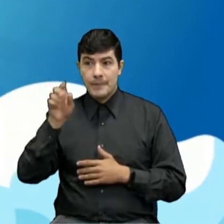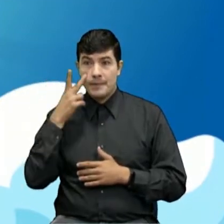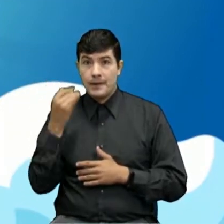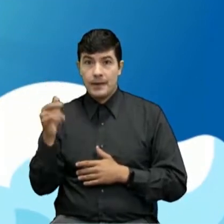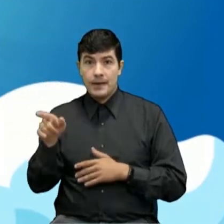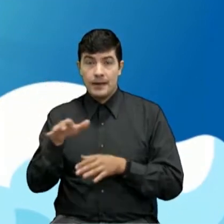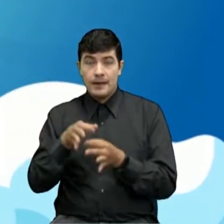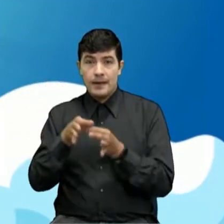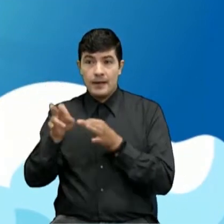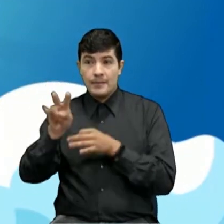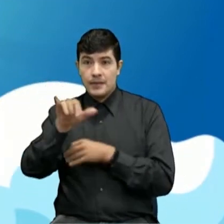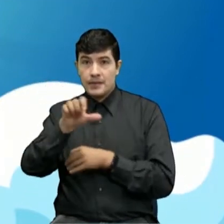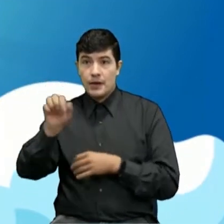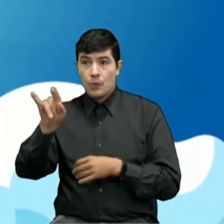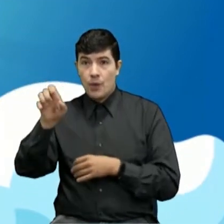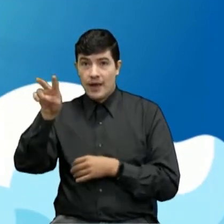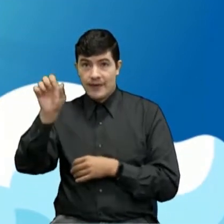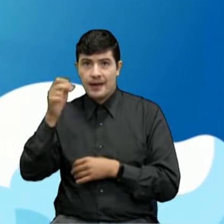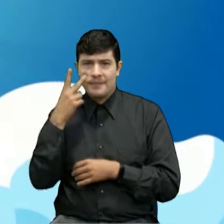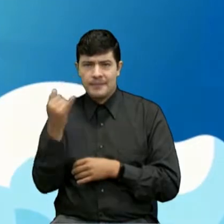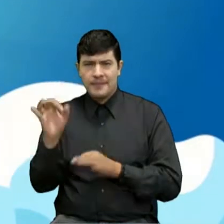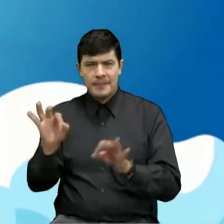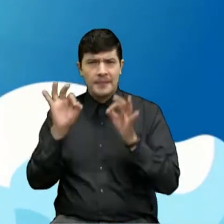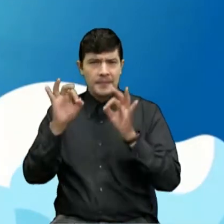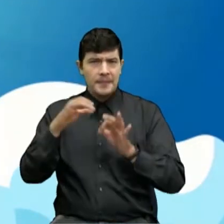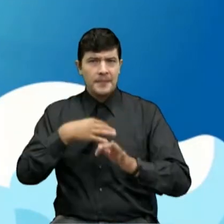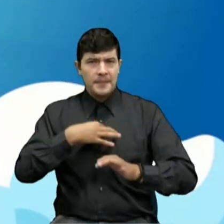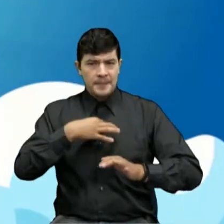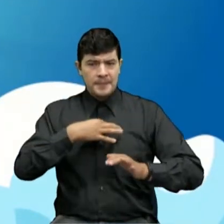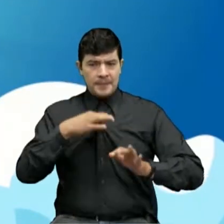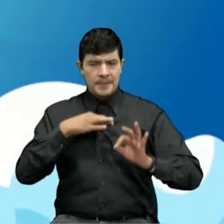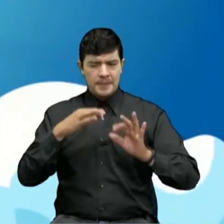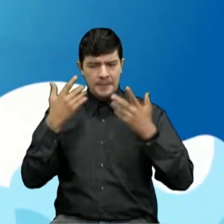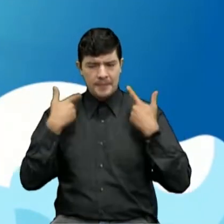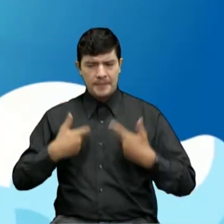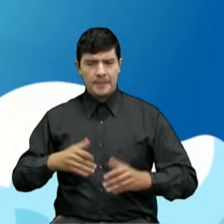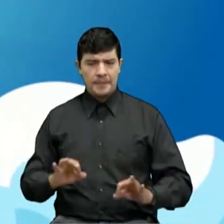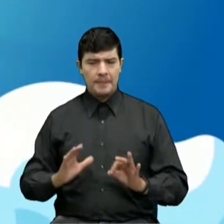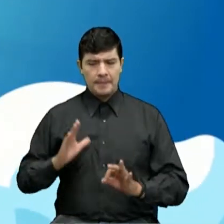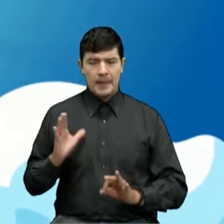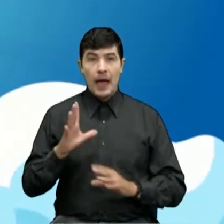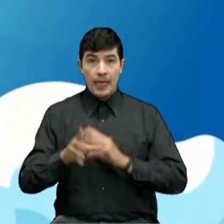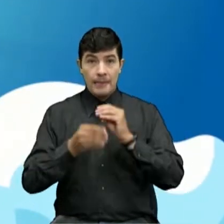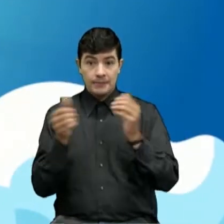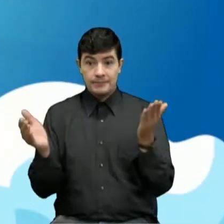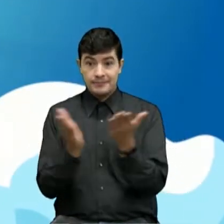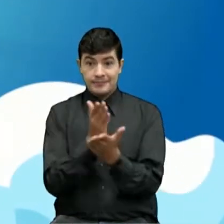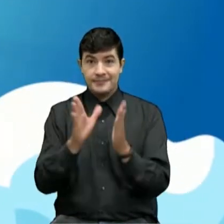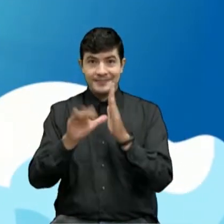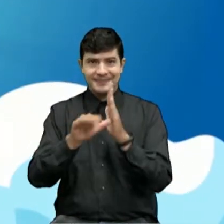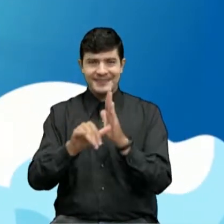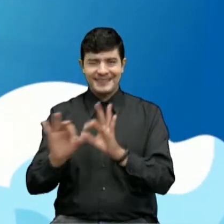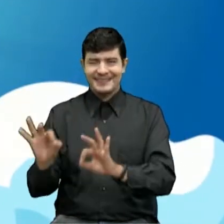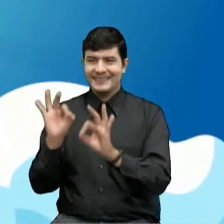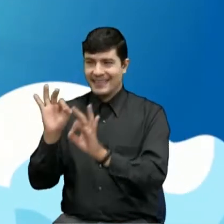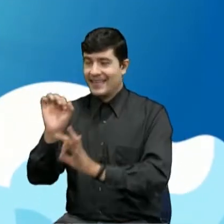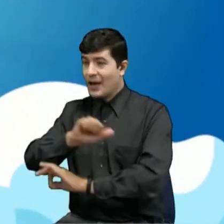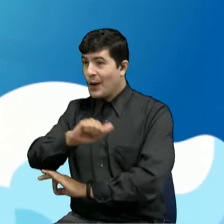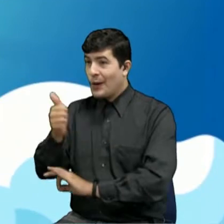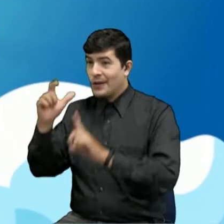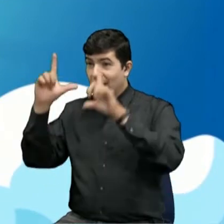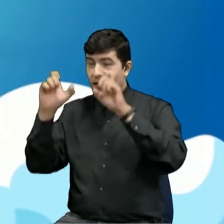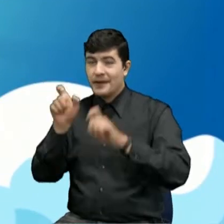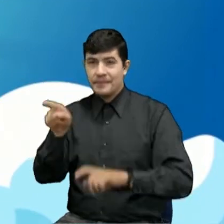De sociales. De sociales, exactamente. Muy bien, excelente. Vamos a irnos con la siguiente fotico. Ella